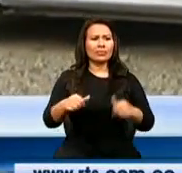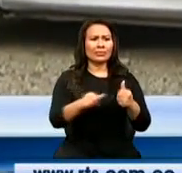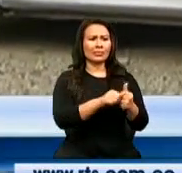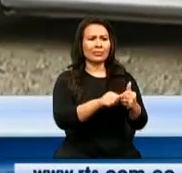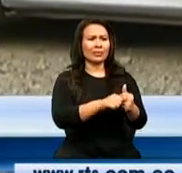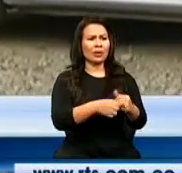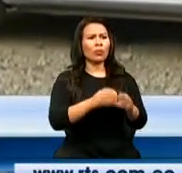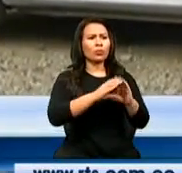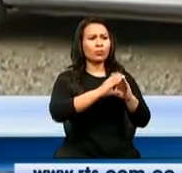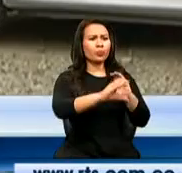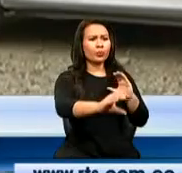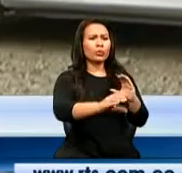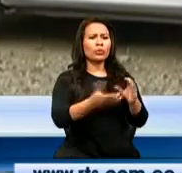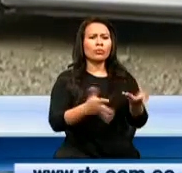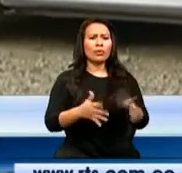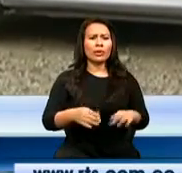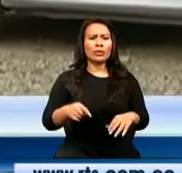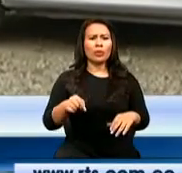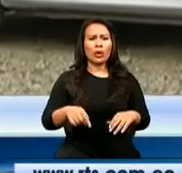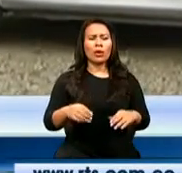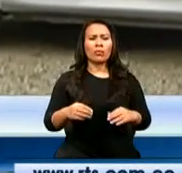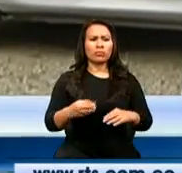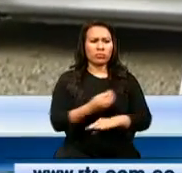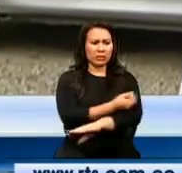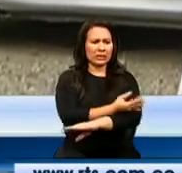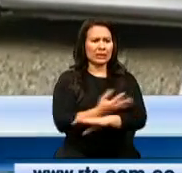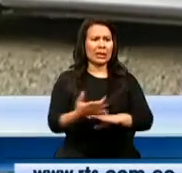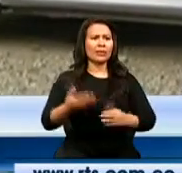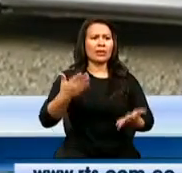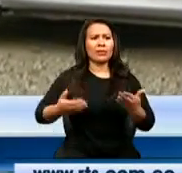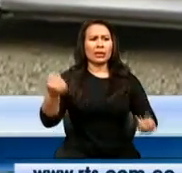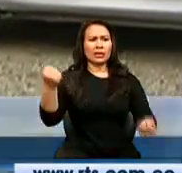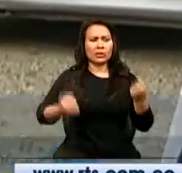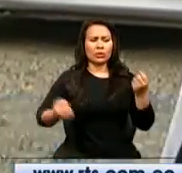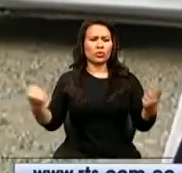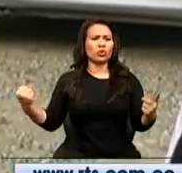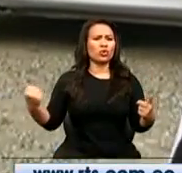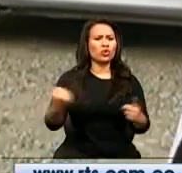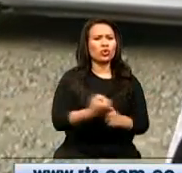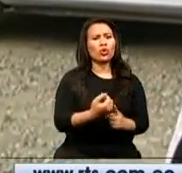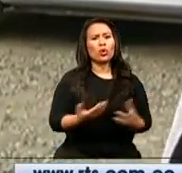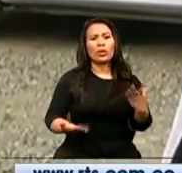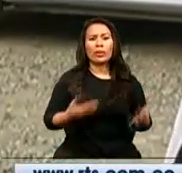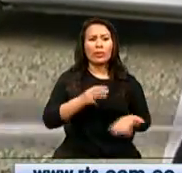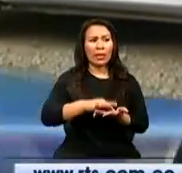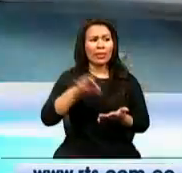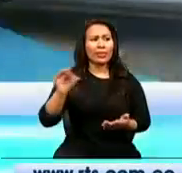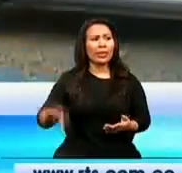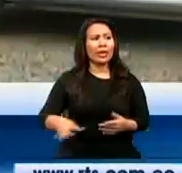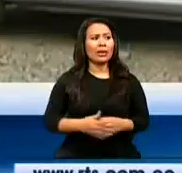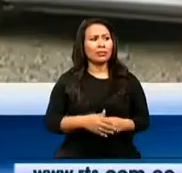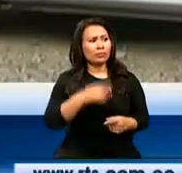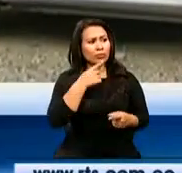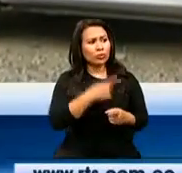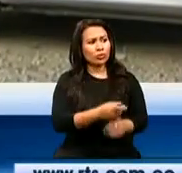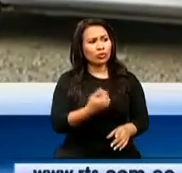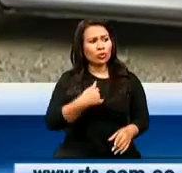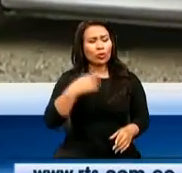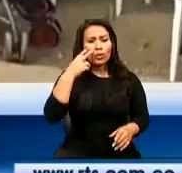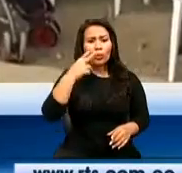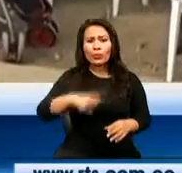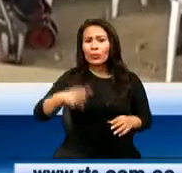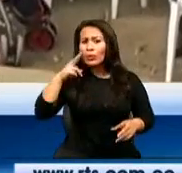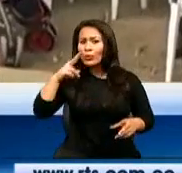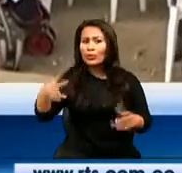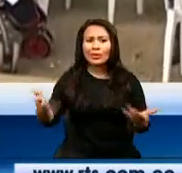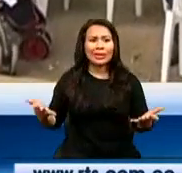bus. Le digo, eso está puro monte, de pronto un carro lo atropelló, algo, y está tirado en el monte, y por eso, porque no aparece por ningún lado.